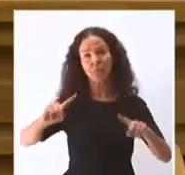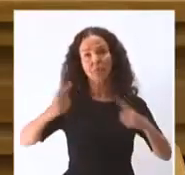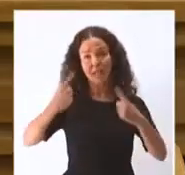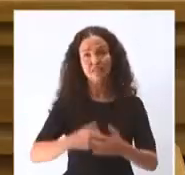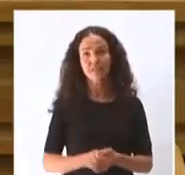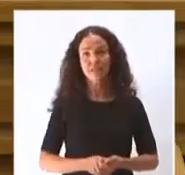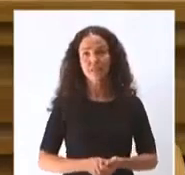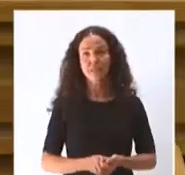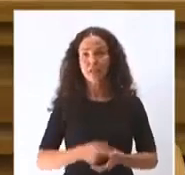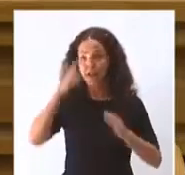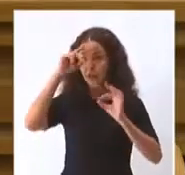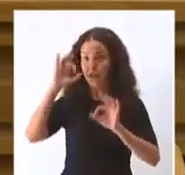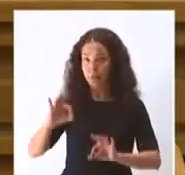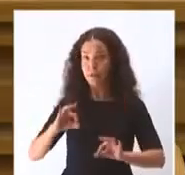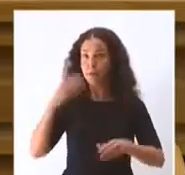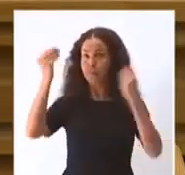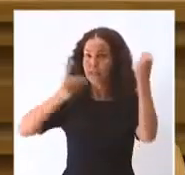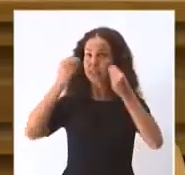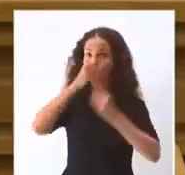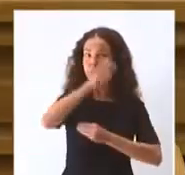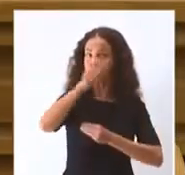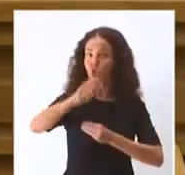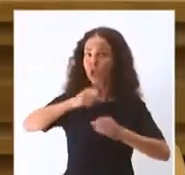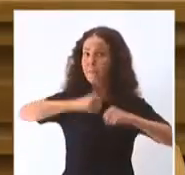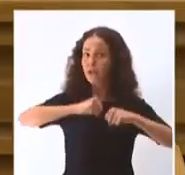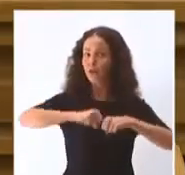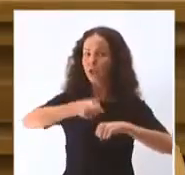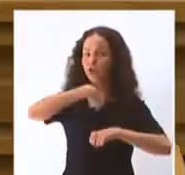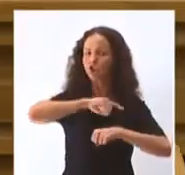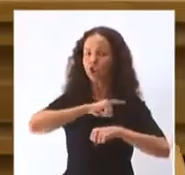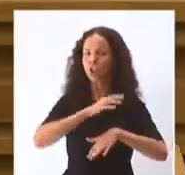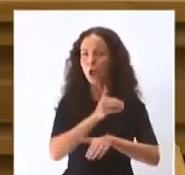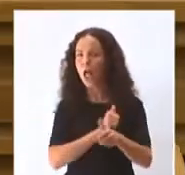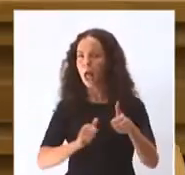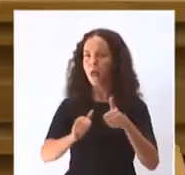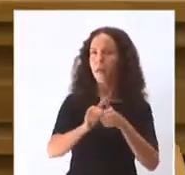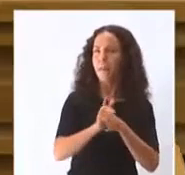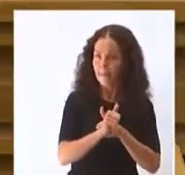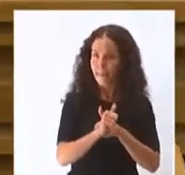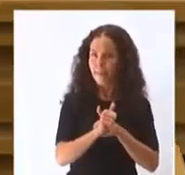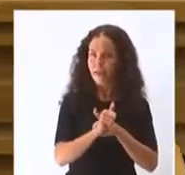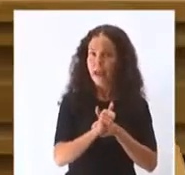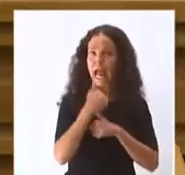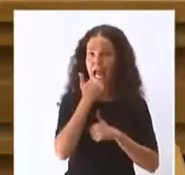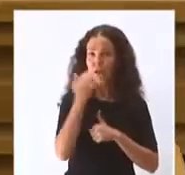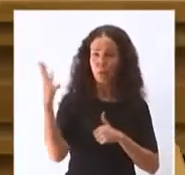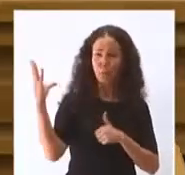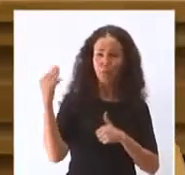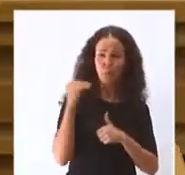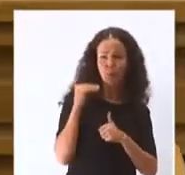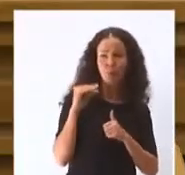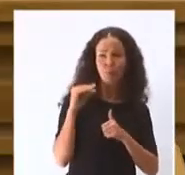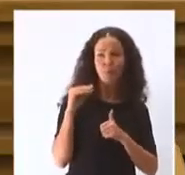créanme pensando sobre todo en las personas mayores hemos ido por delante algún capo nos han dado aunque no sea público